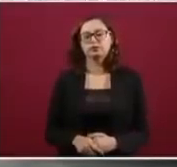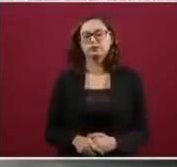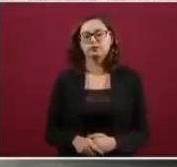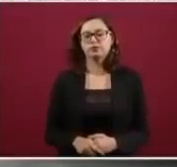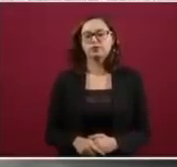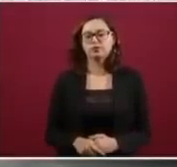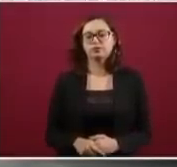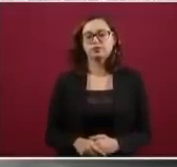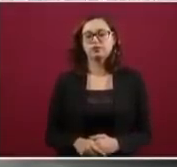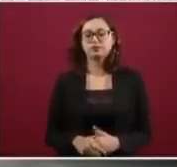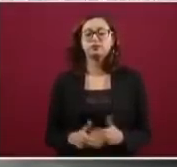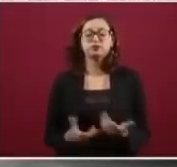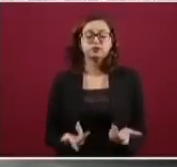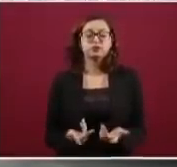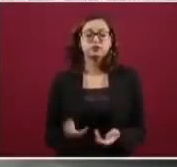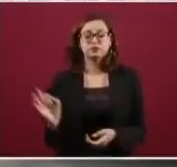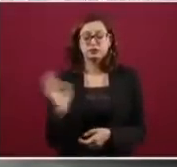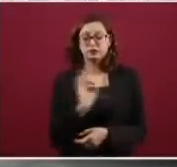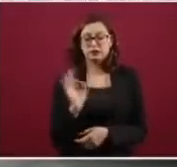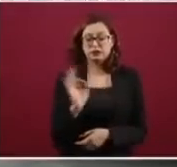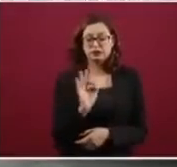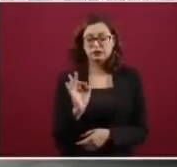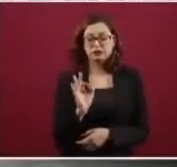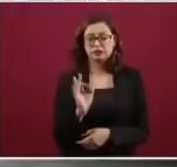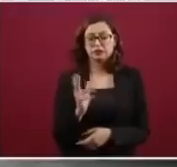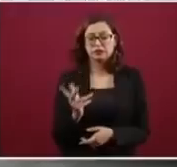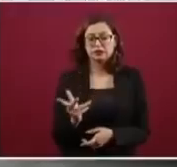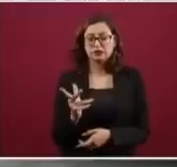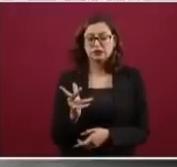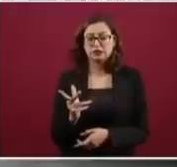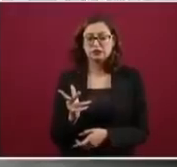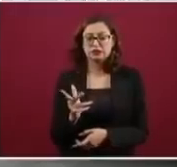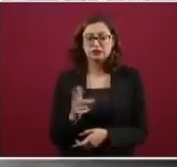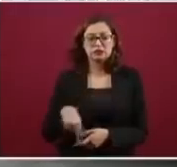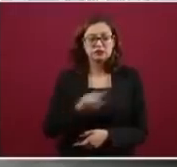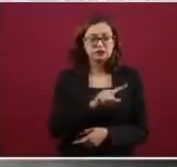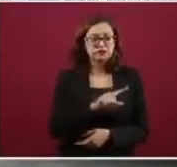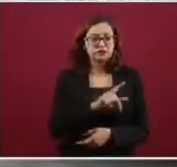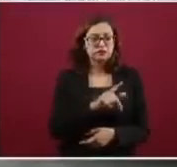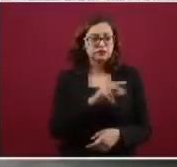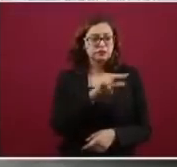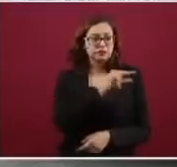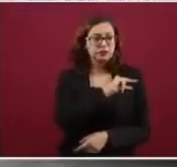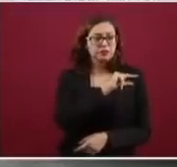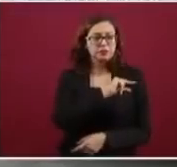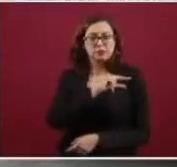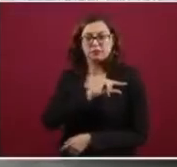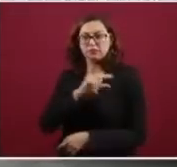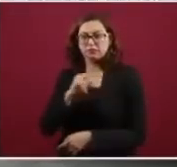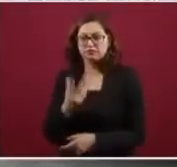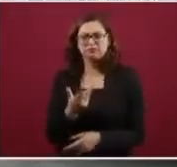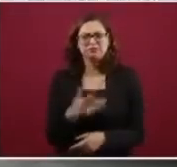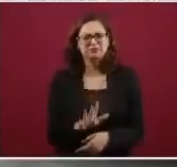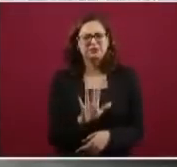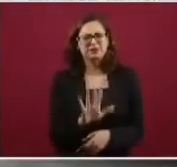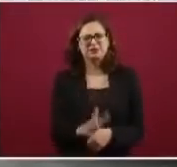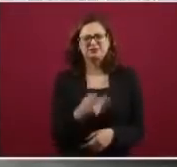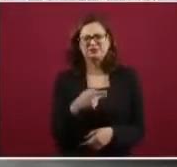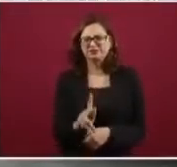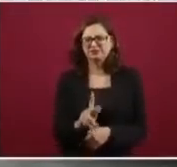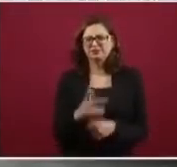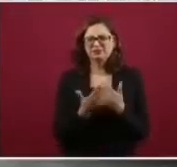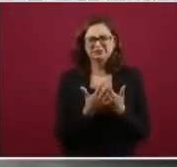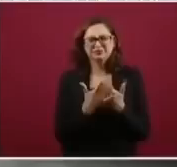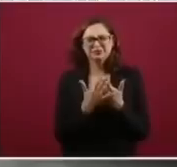el único chance a los privados bueno es que hablan de que no hay mucha producción pero sí son siete años en esperar